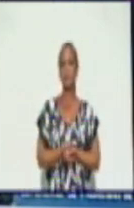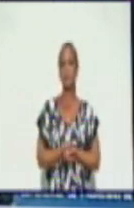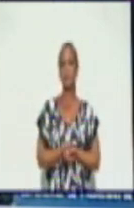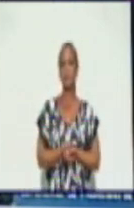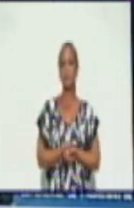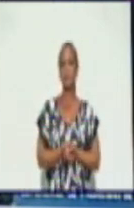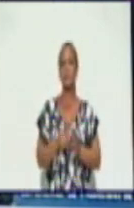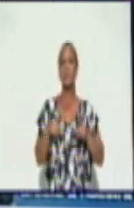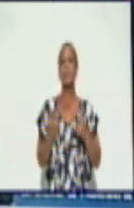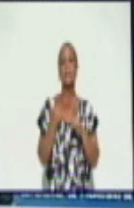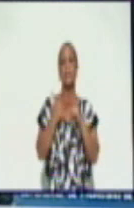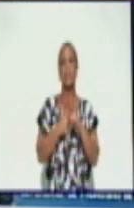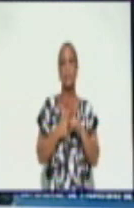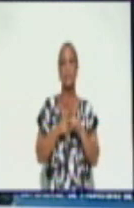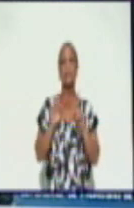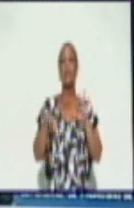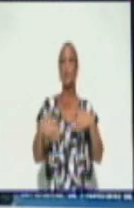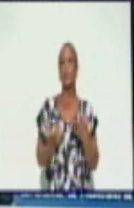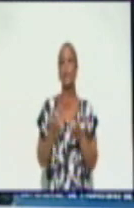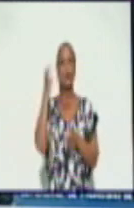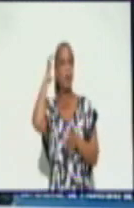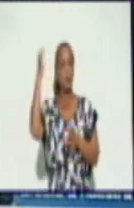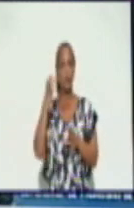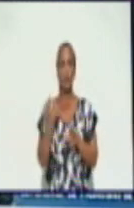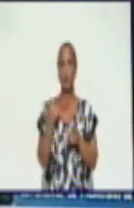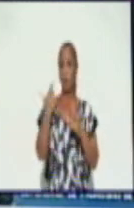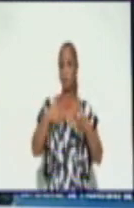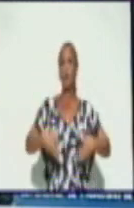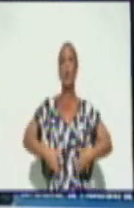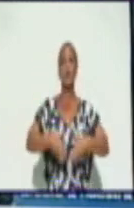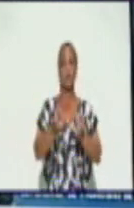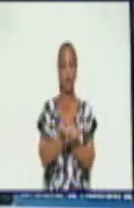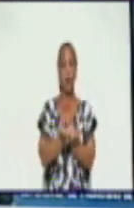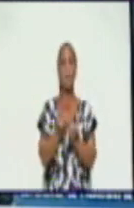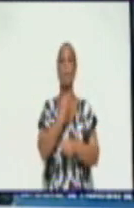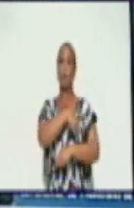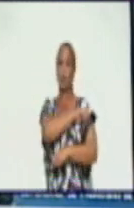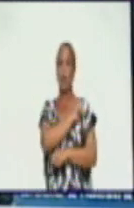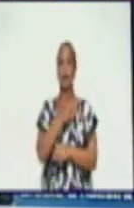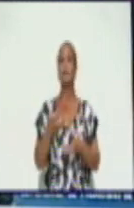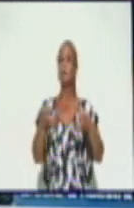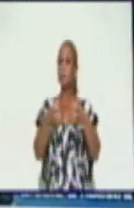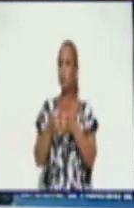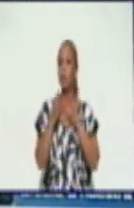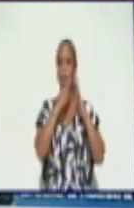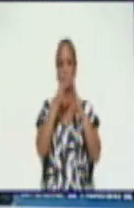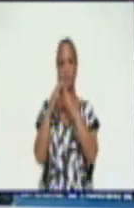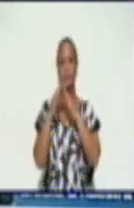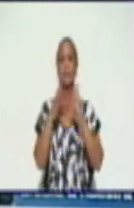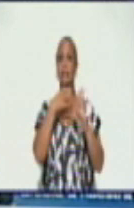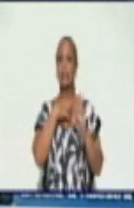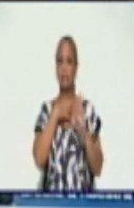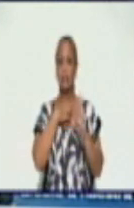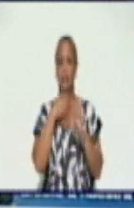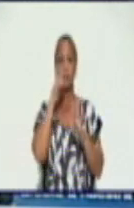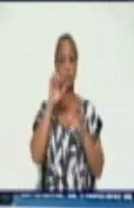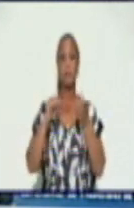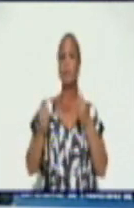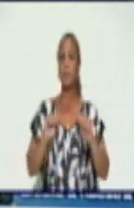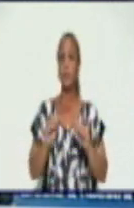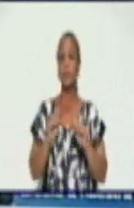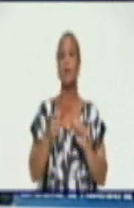el con las estructuras de gobierno consejos populares grupos comunitarios tienen que asegurar las medidas organizativas